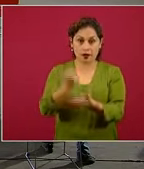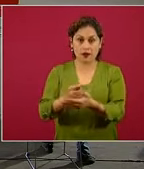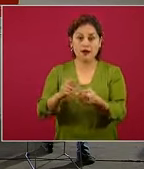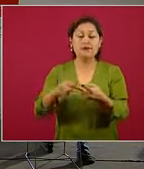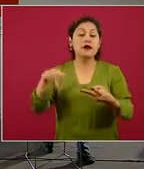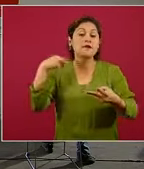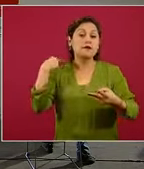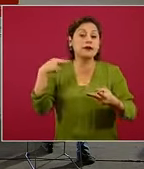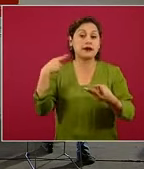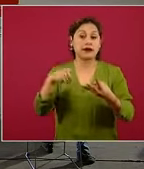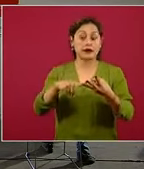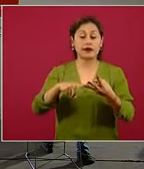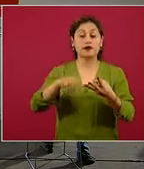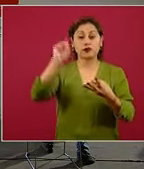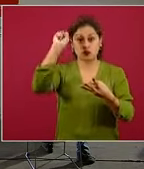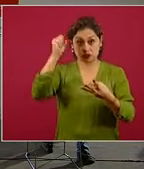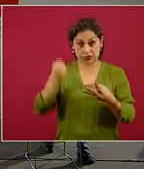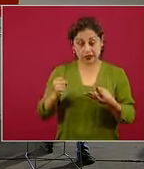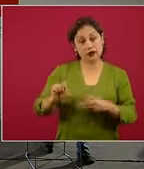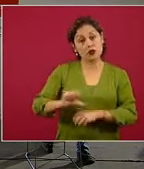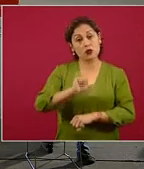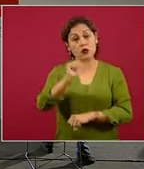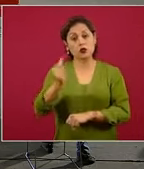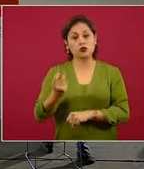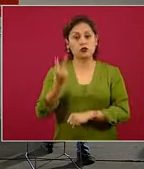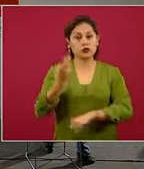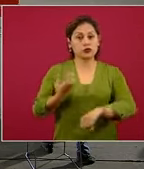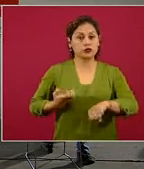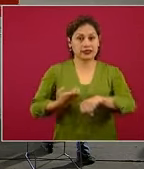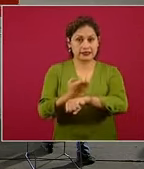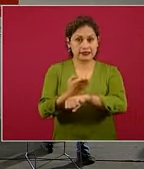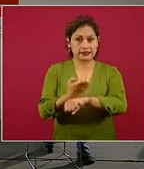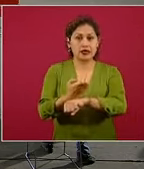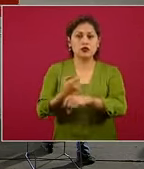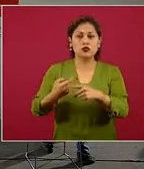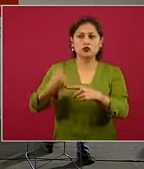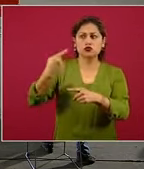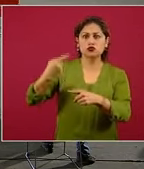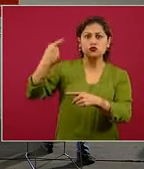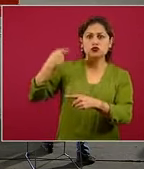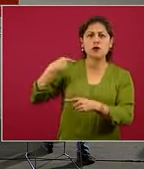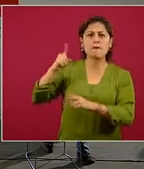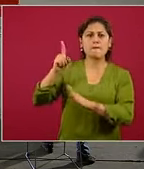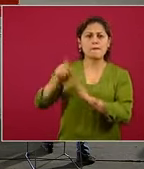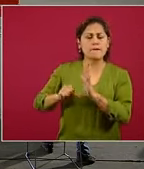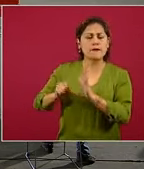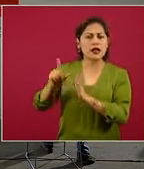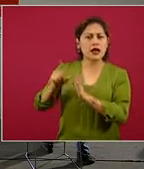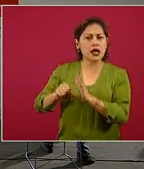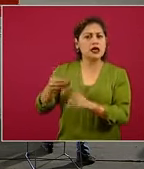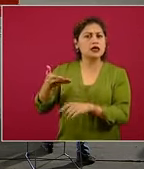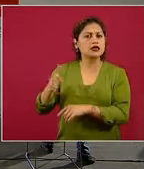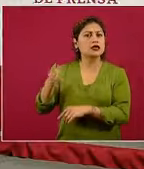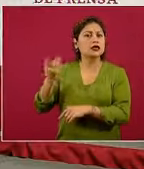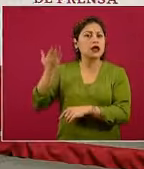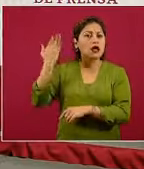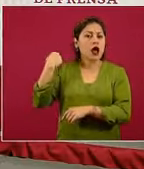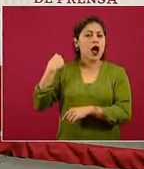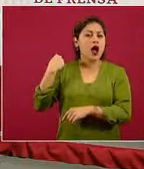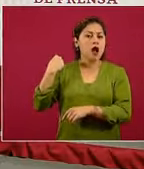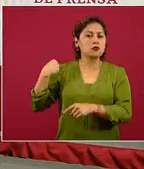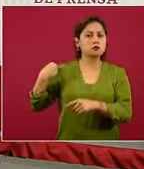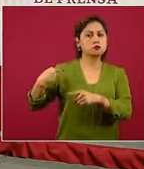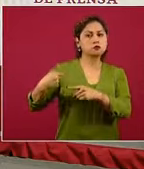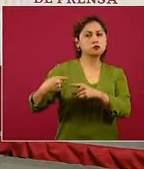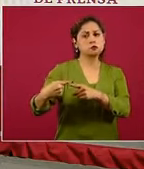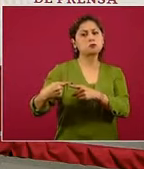y Sinaloa, y 2 entidades que tienen ya bastantes semanas, meses inclusive, conservando este nivel de